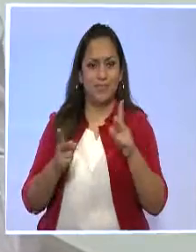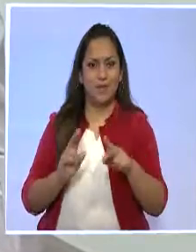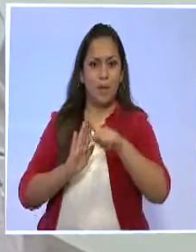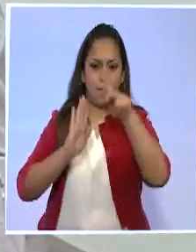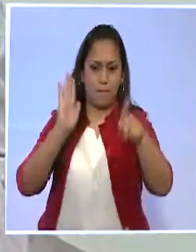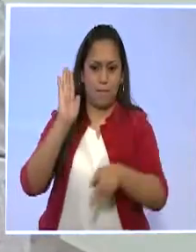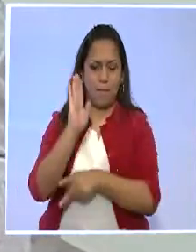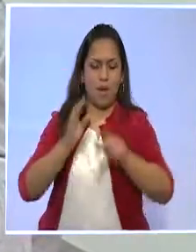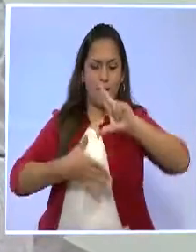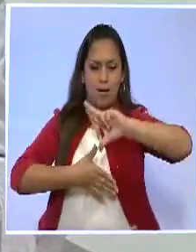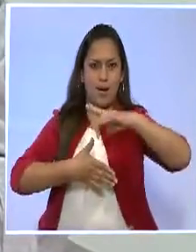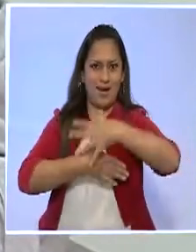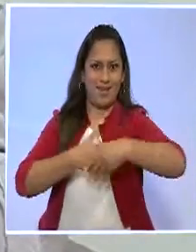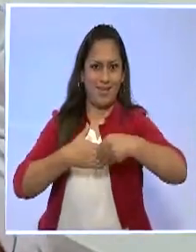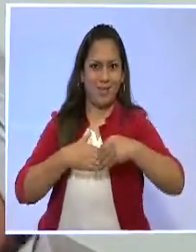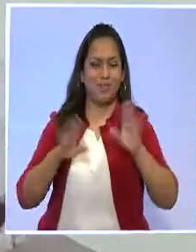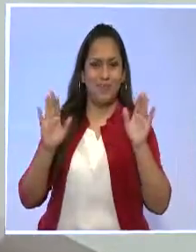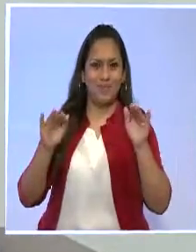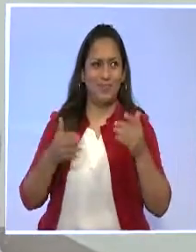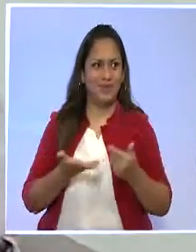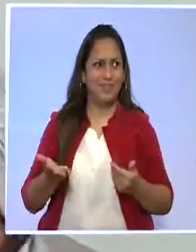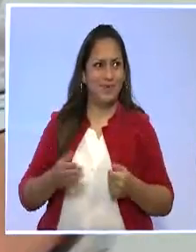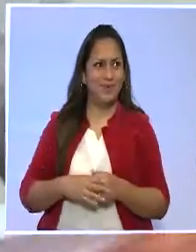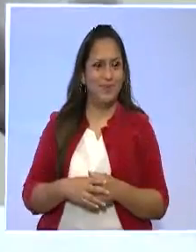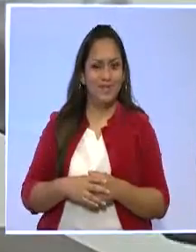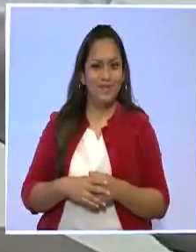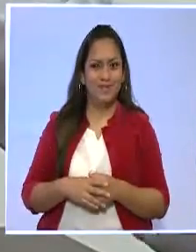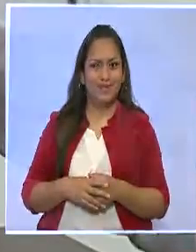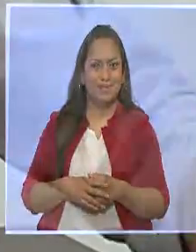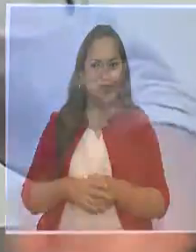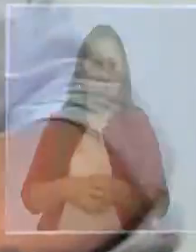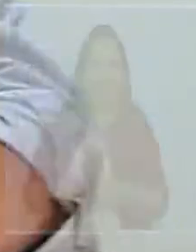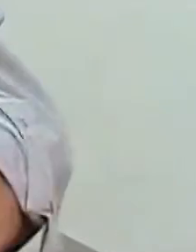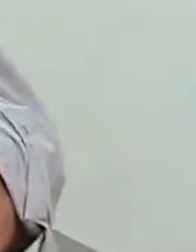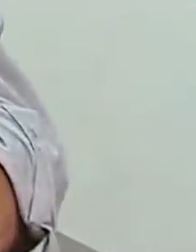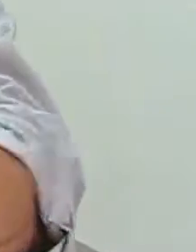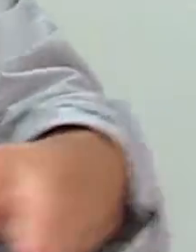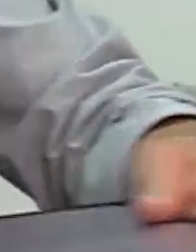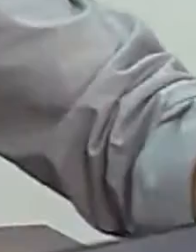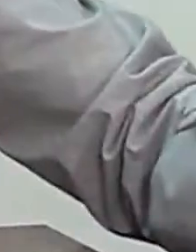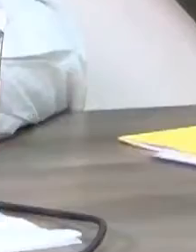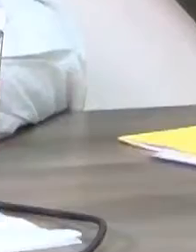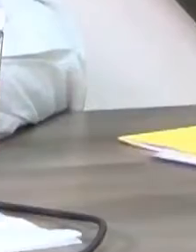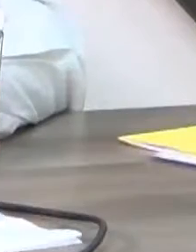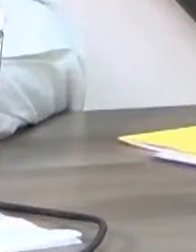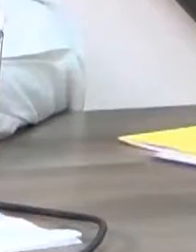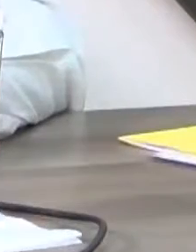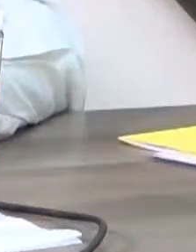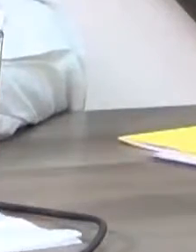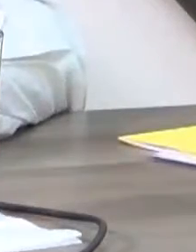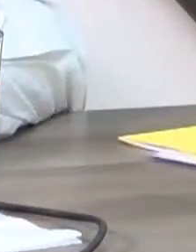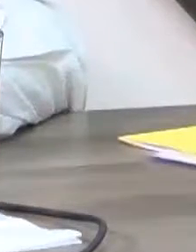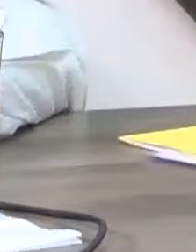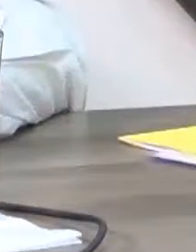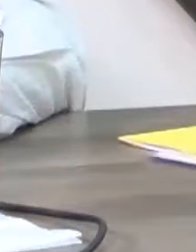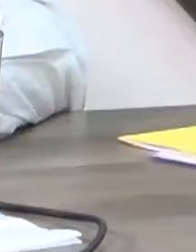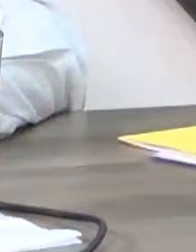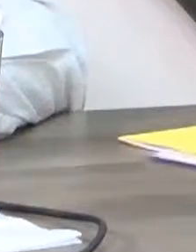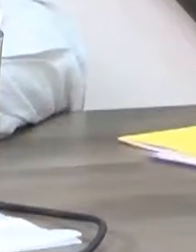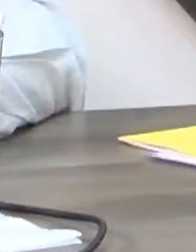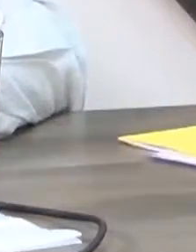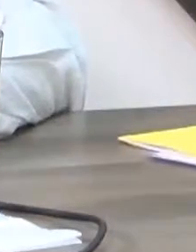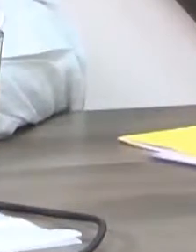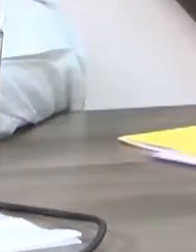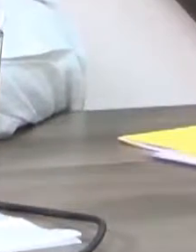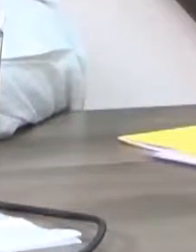parlatino nos estamos despidiendo necesita gira me callo más y ramón yo con chicas na gay contigo de ley riman aquí hay pica mamá ya que está tan a la